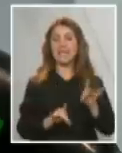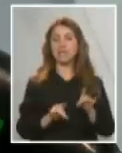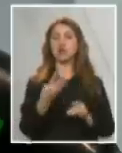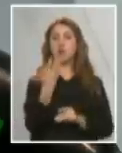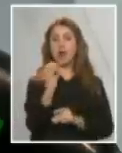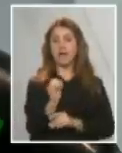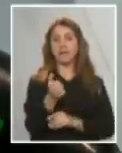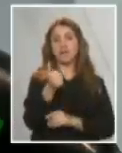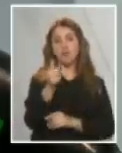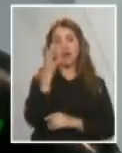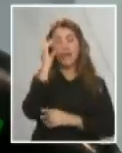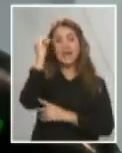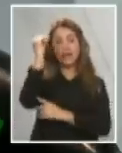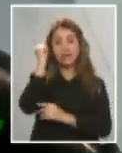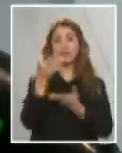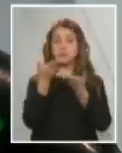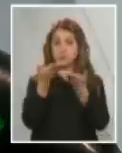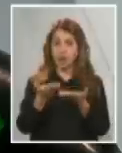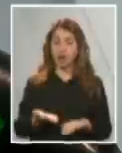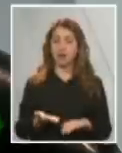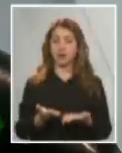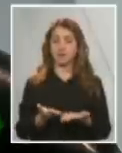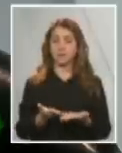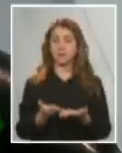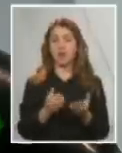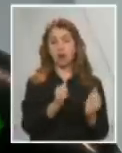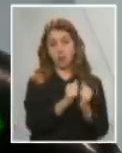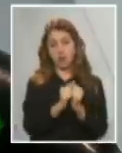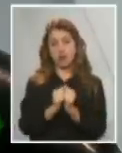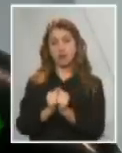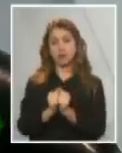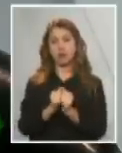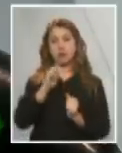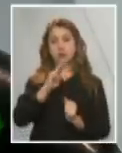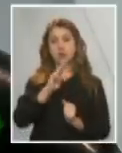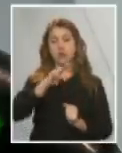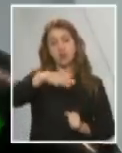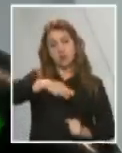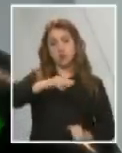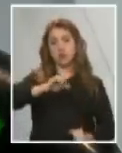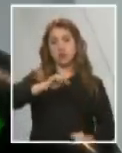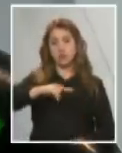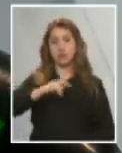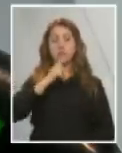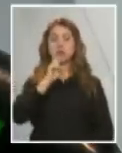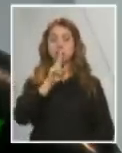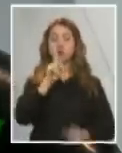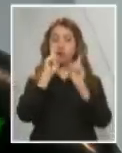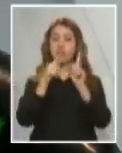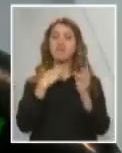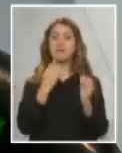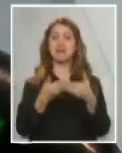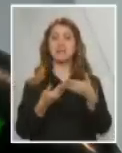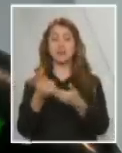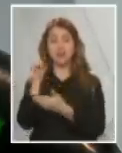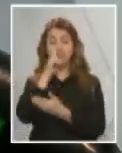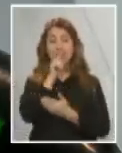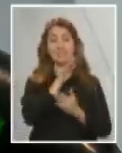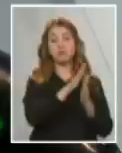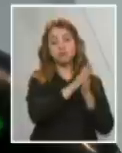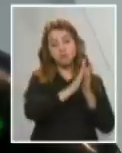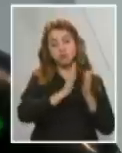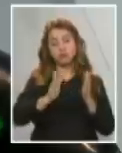40 buenas uh-huh. ideas para ir acompañándolas con los mentores. Finalmente, lo que tiene que ocurrir es que en ese